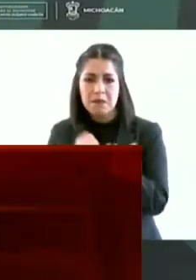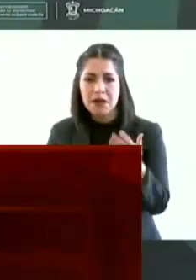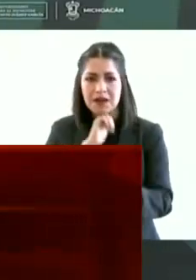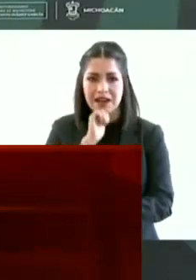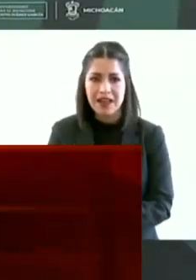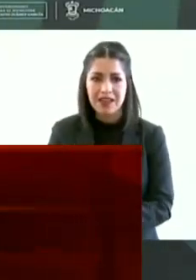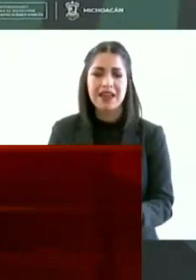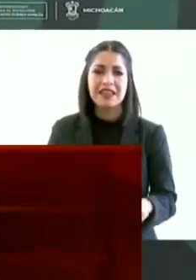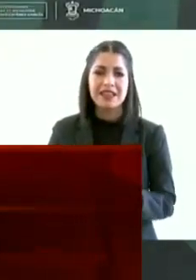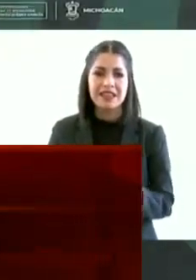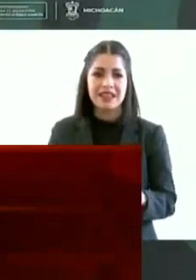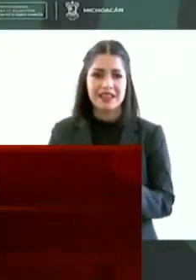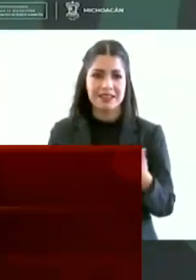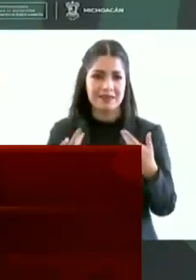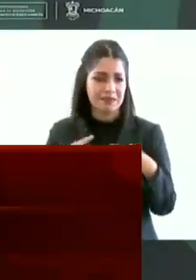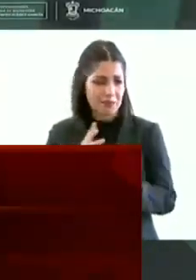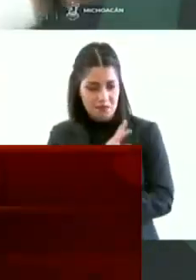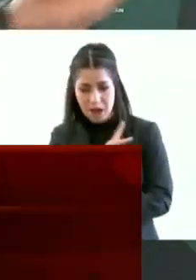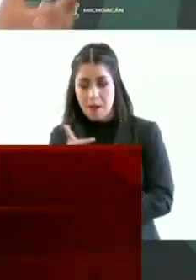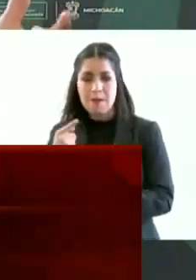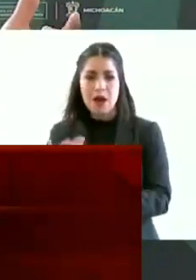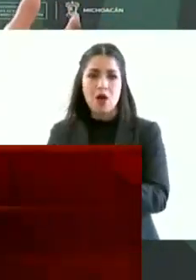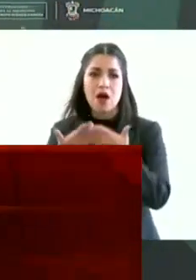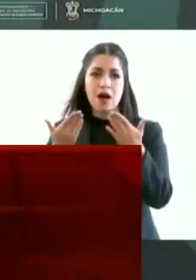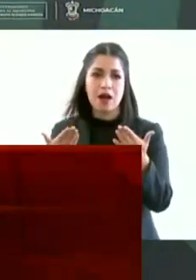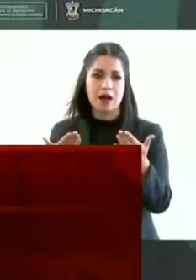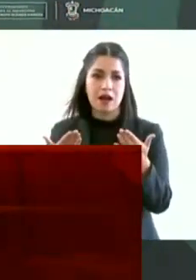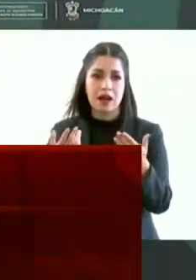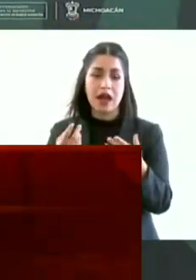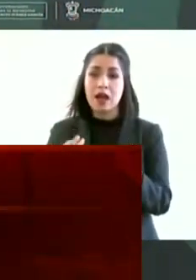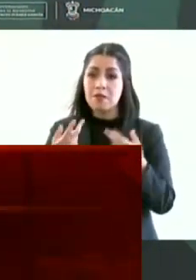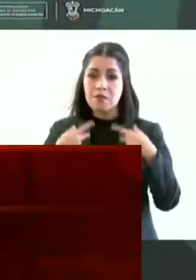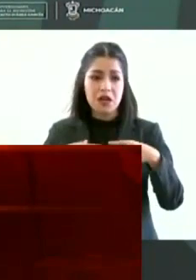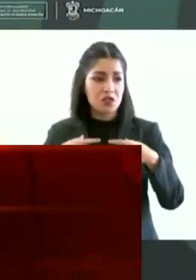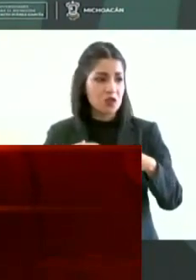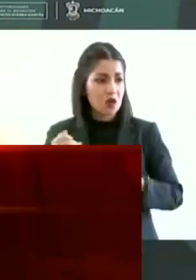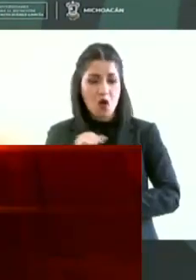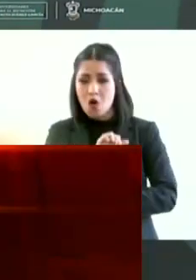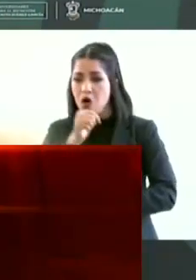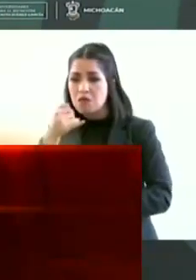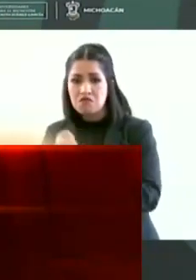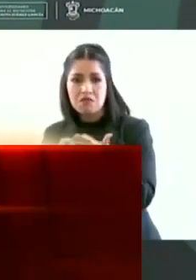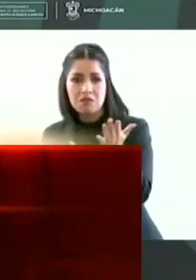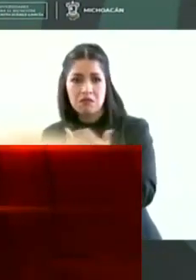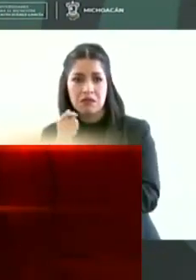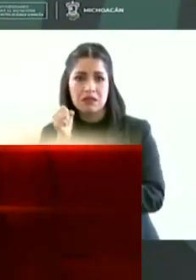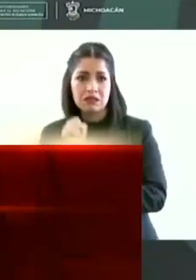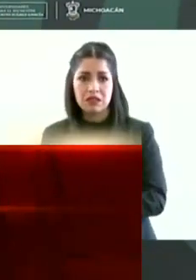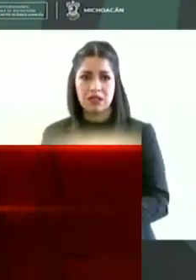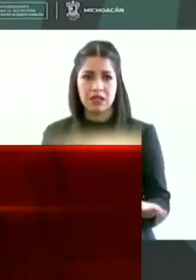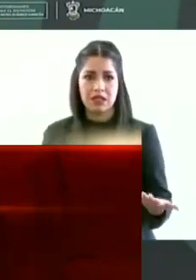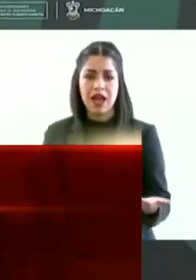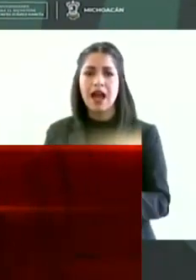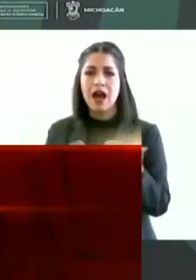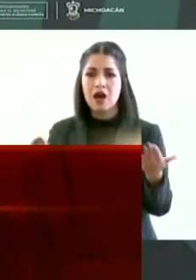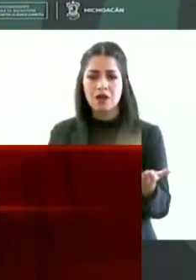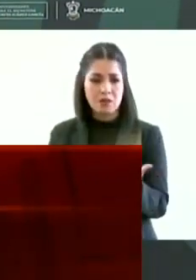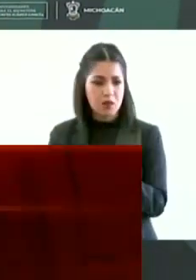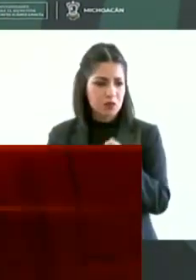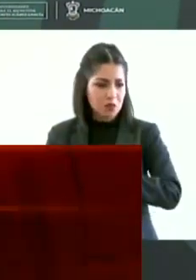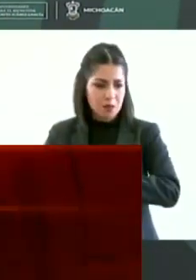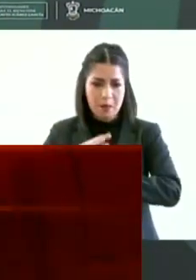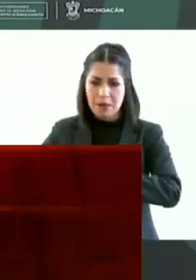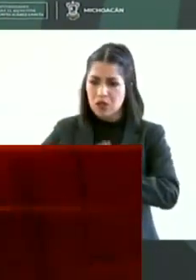del pueblo. Pero esta élite no. Por eso ahora, sin aumentar los impuestos, sin